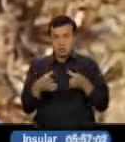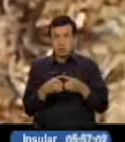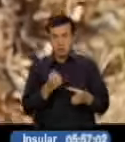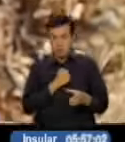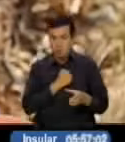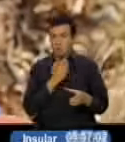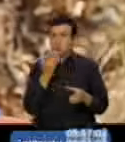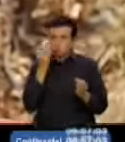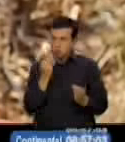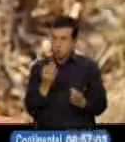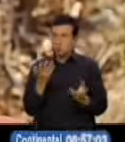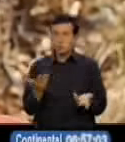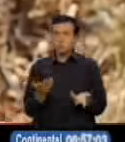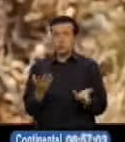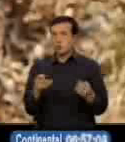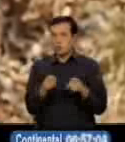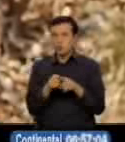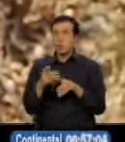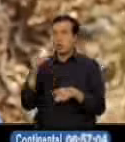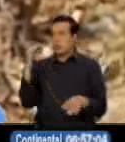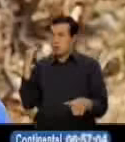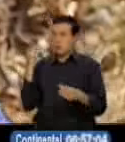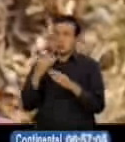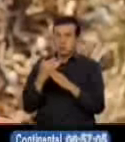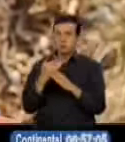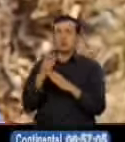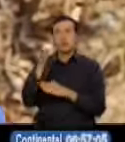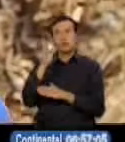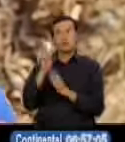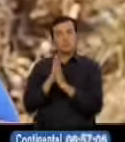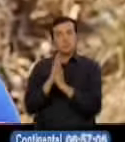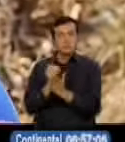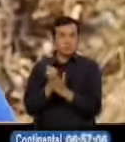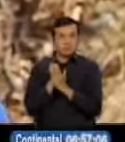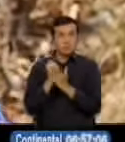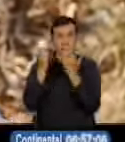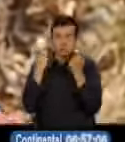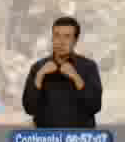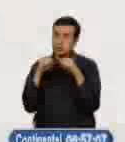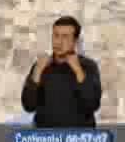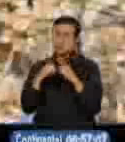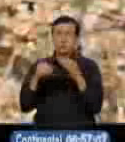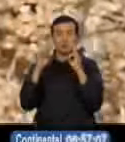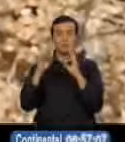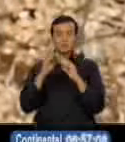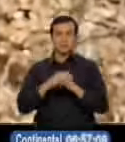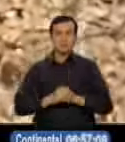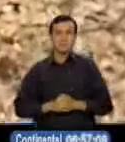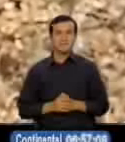de mantener la misma racha que tenemos, con la bendición de Dios y esforzarnos y dar lo mejor.